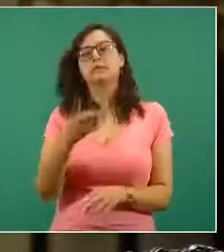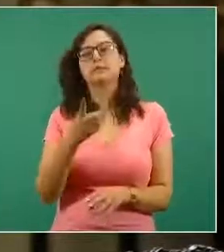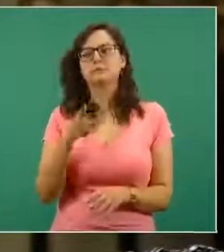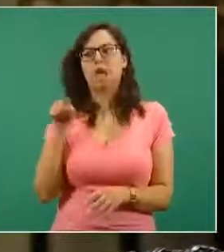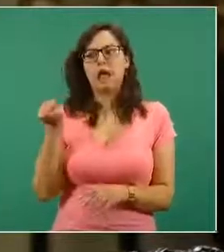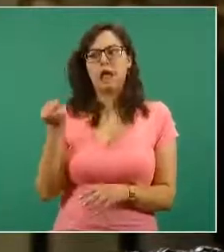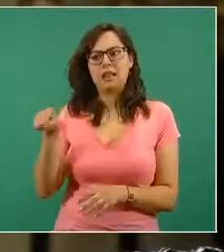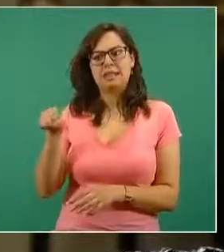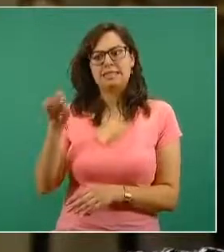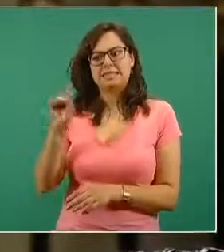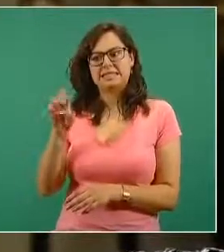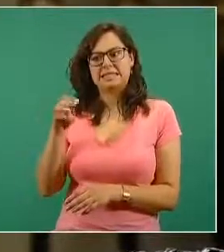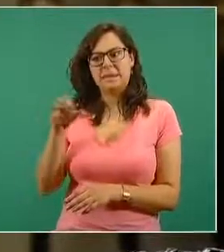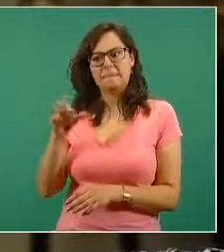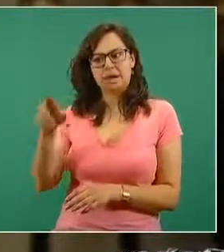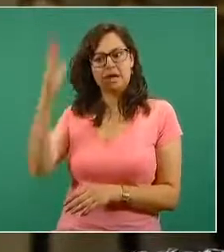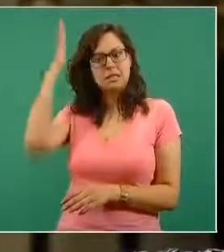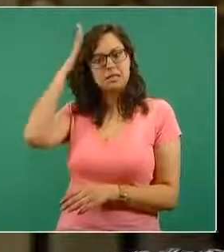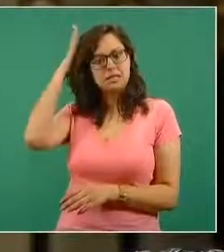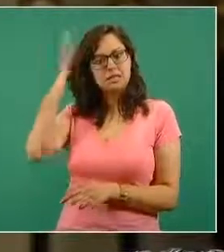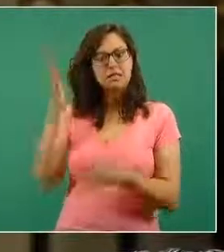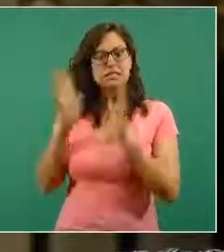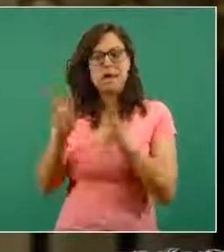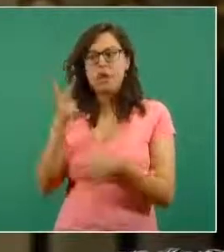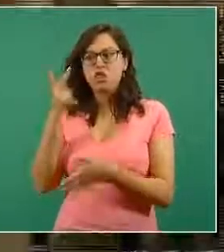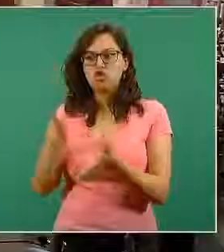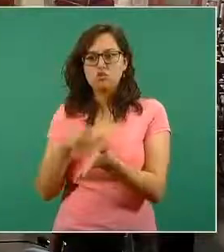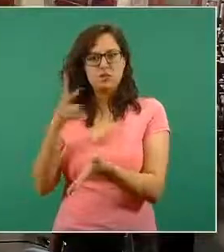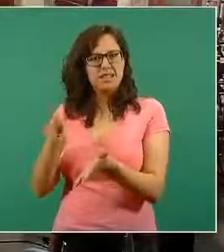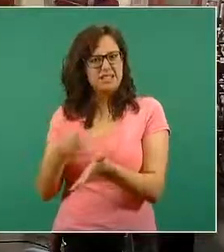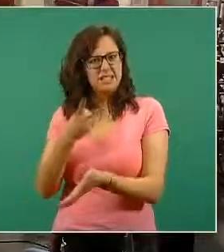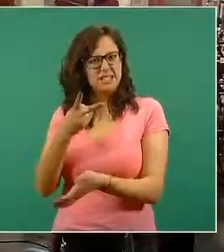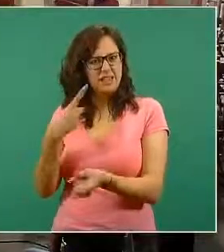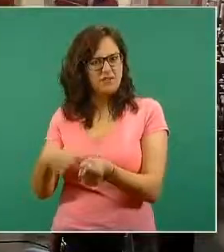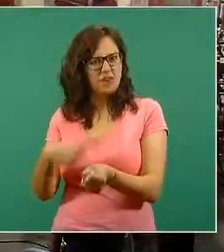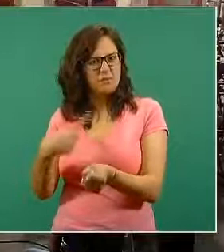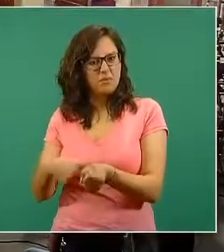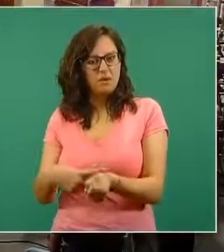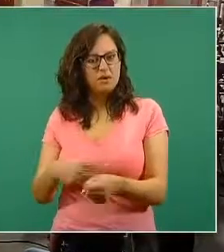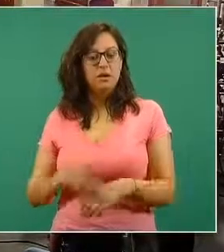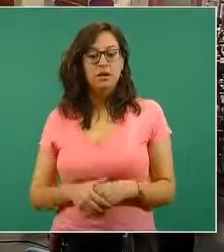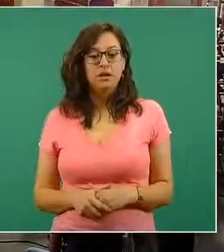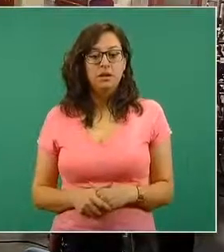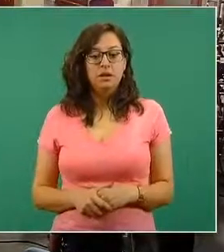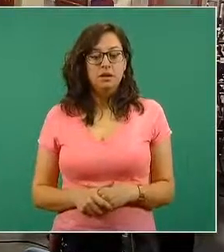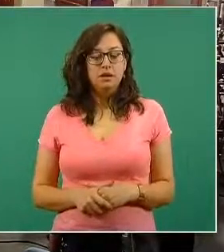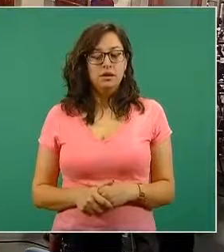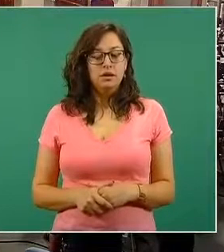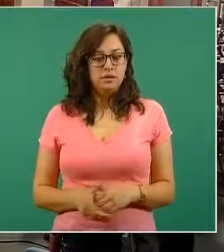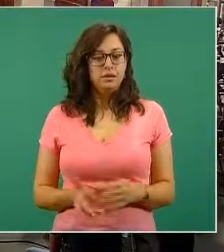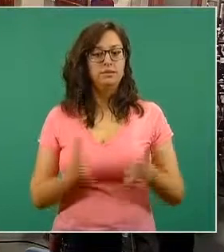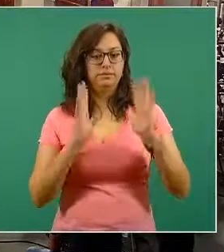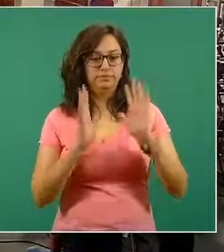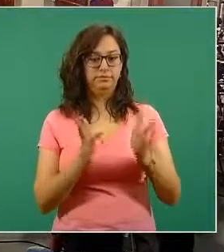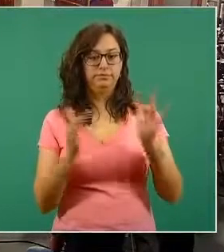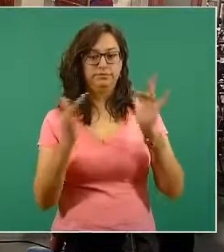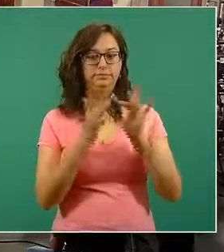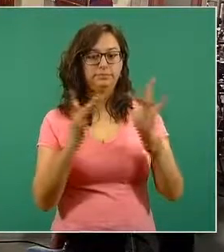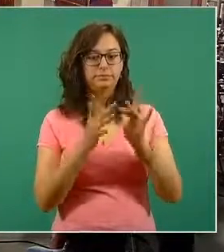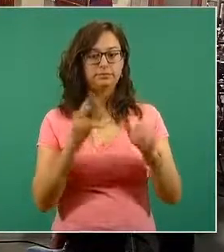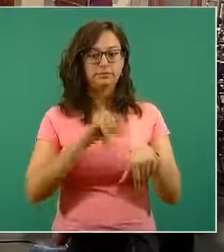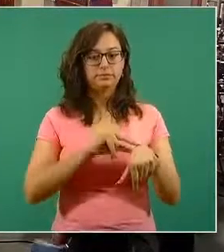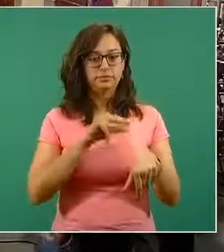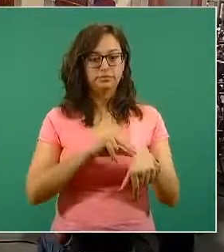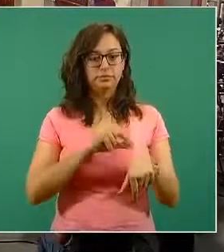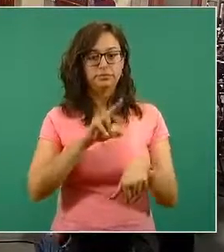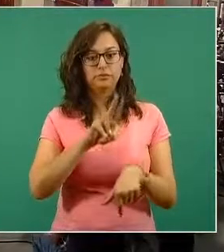Y bueno, y tengo otra segunda pregunta. Ok, ya está de vuelta el doctor Ruy. Voy a